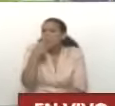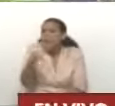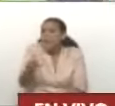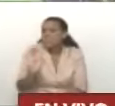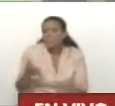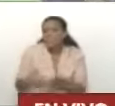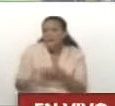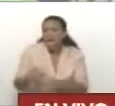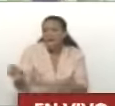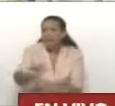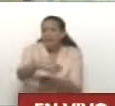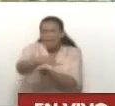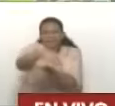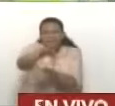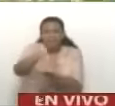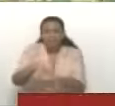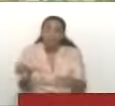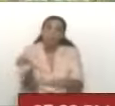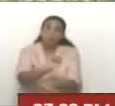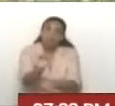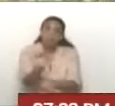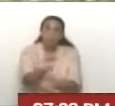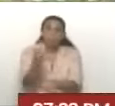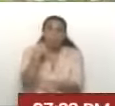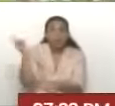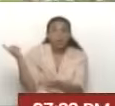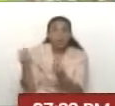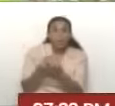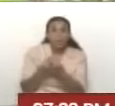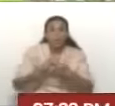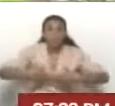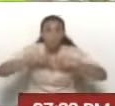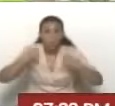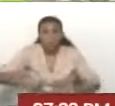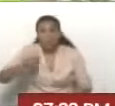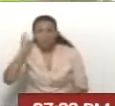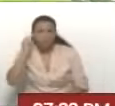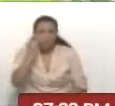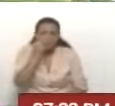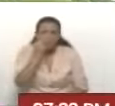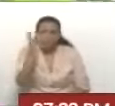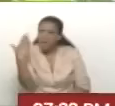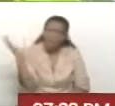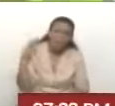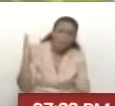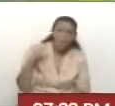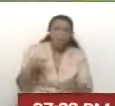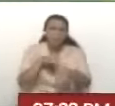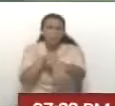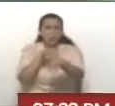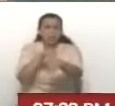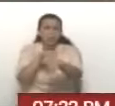5 minutos para allá, agarre para allá. Entonces yo le comuniqué al equipo de seguridad, mira, síganme, yo marco la pauta,